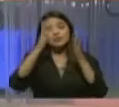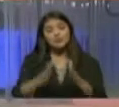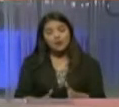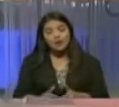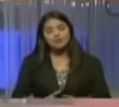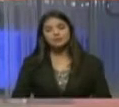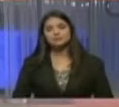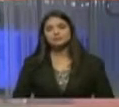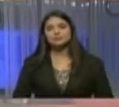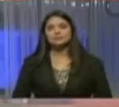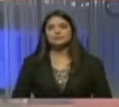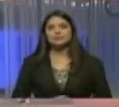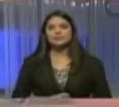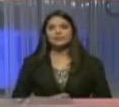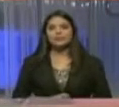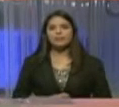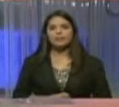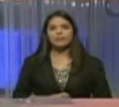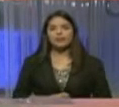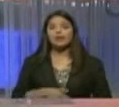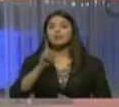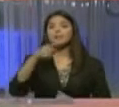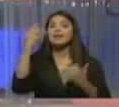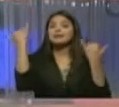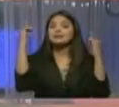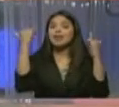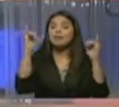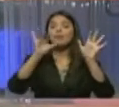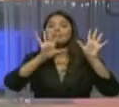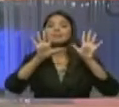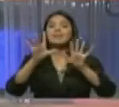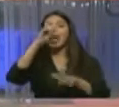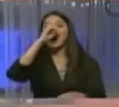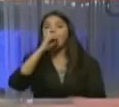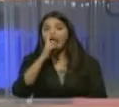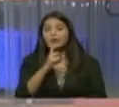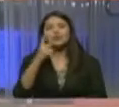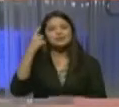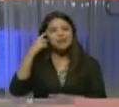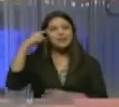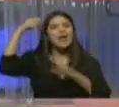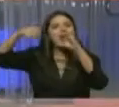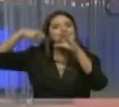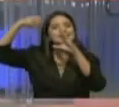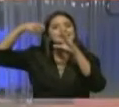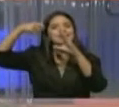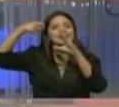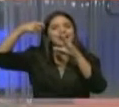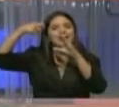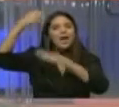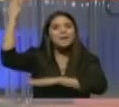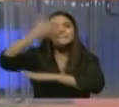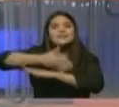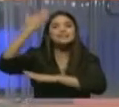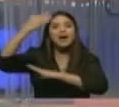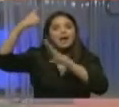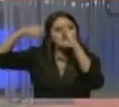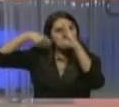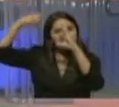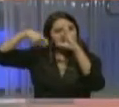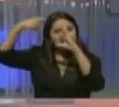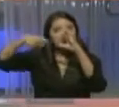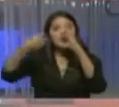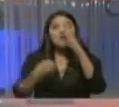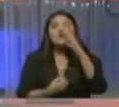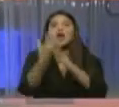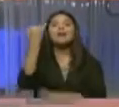Bueno, la cultura. También estamos celebrando los 10 años de la Villa del Cine, una creación del comandante Hugo